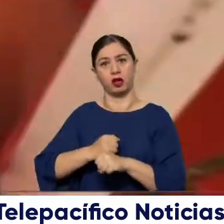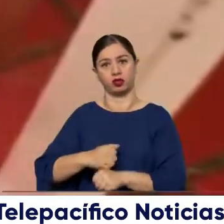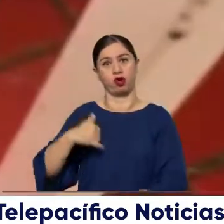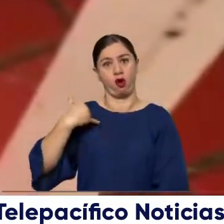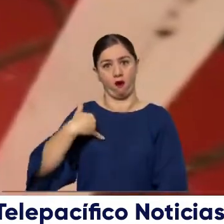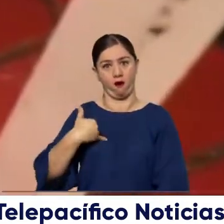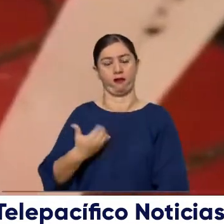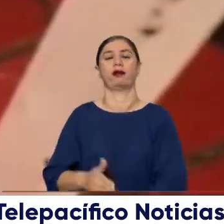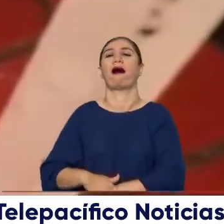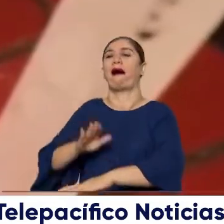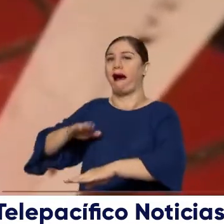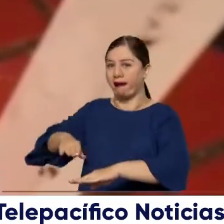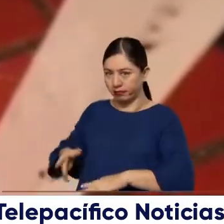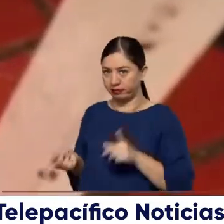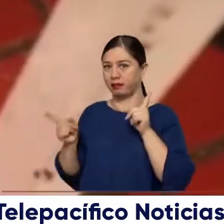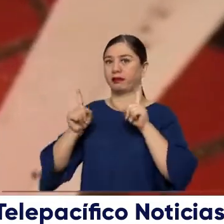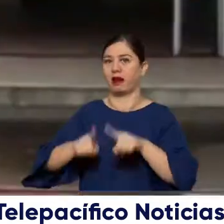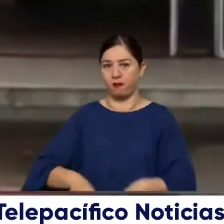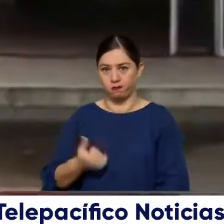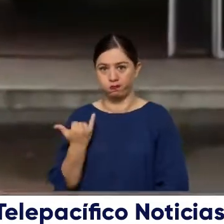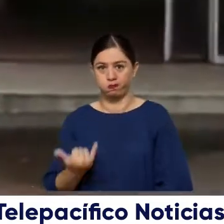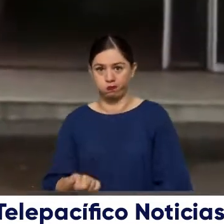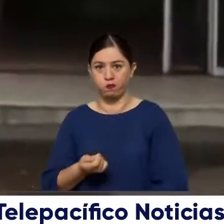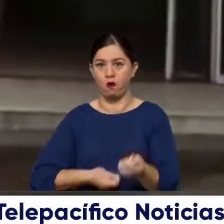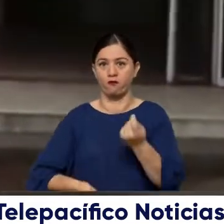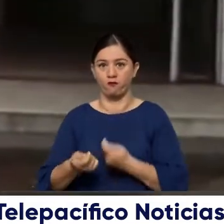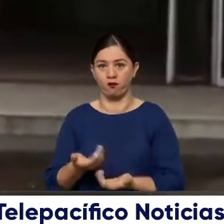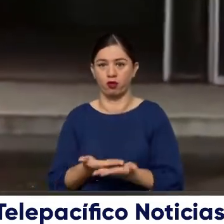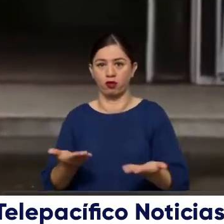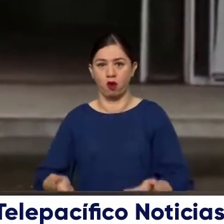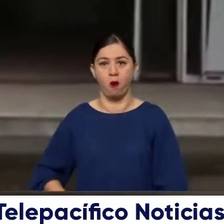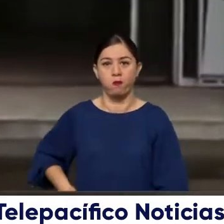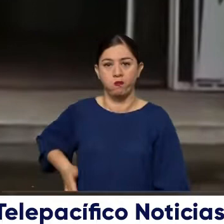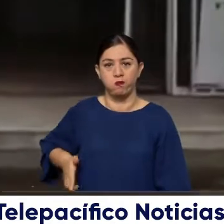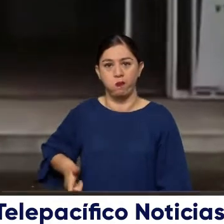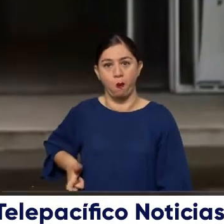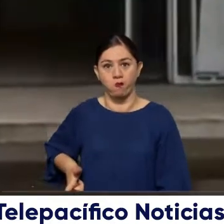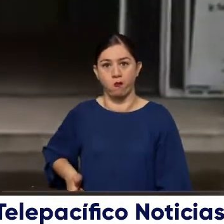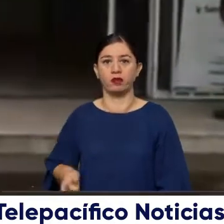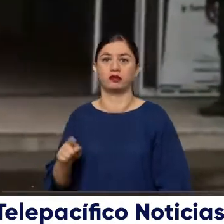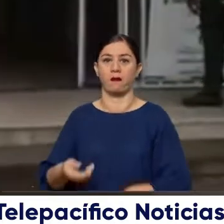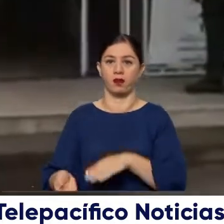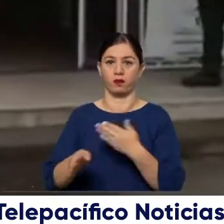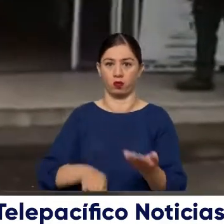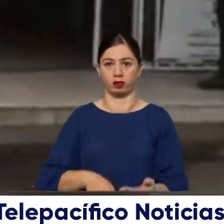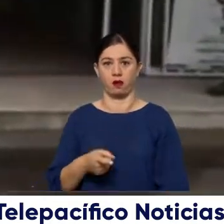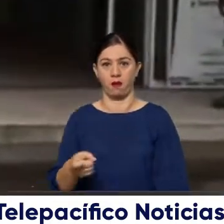antecedentes judiciales por fabricación, tráfico o tenencia de armas de fuego y homicidio.